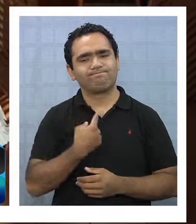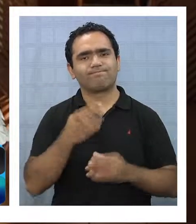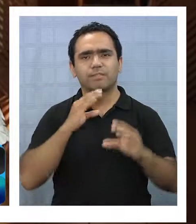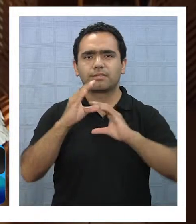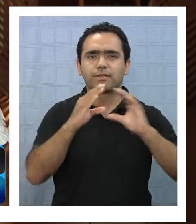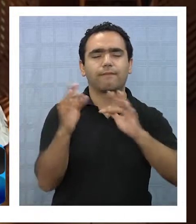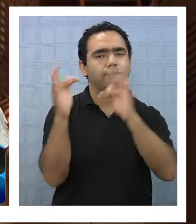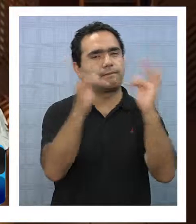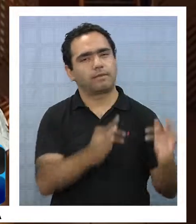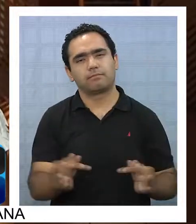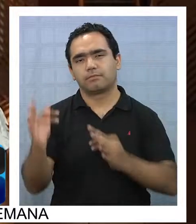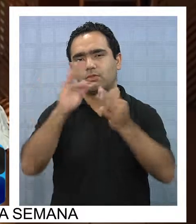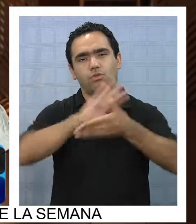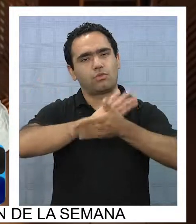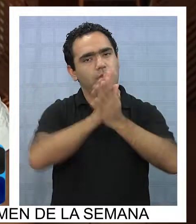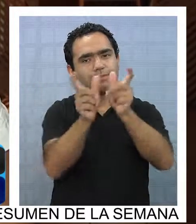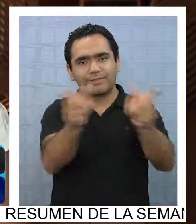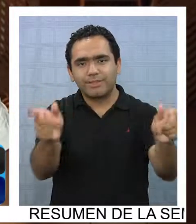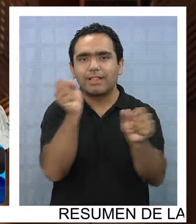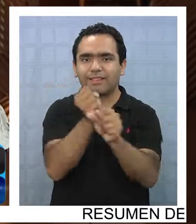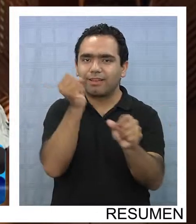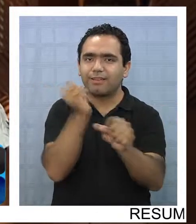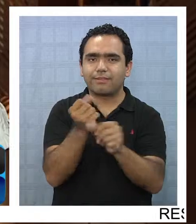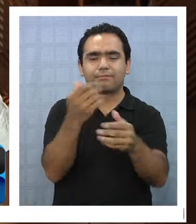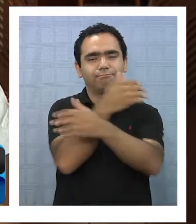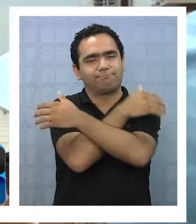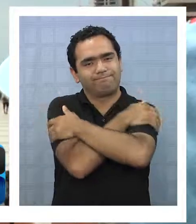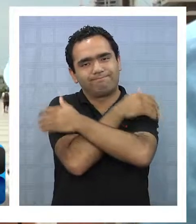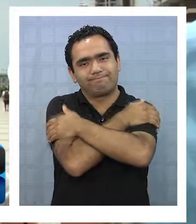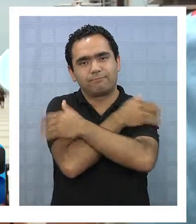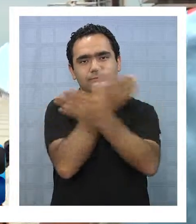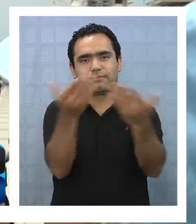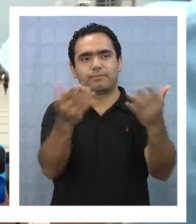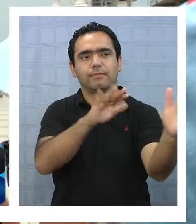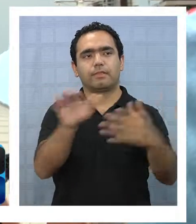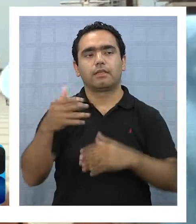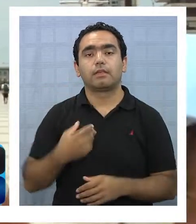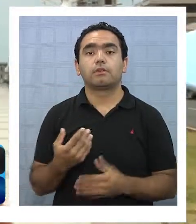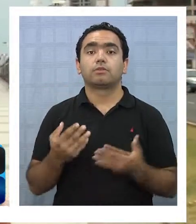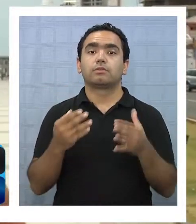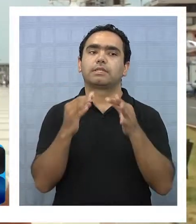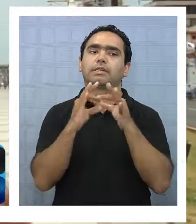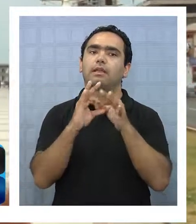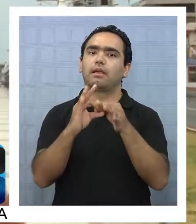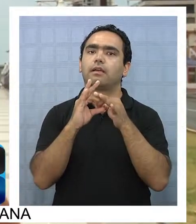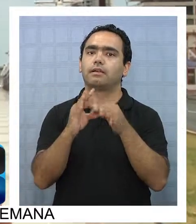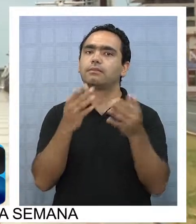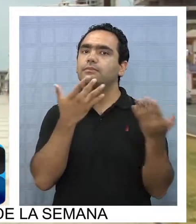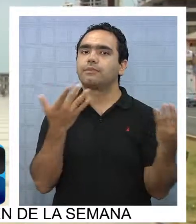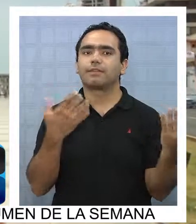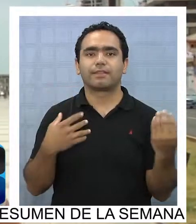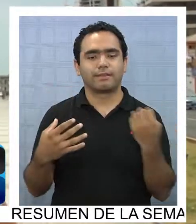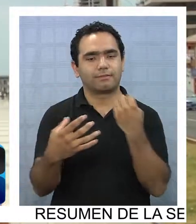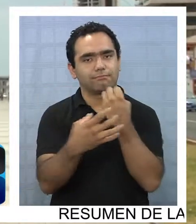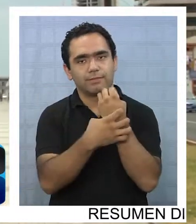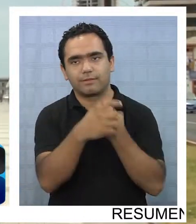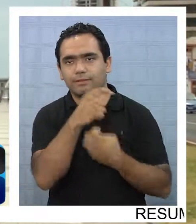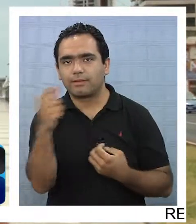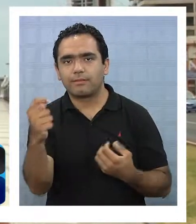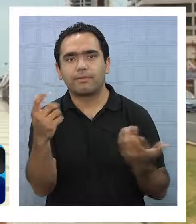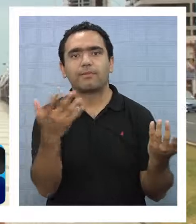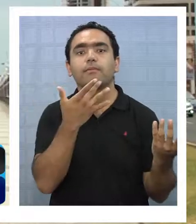felicitaciones a todos quienes laboran ahí, un gran abrazo. Se agradece que hayan instancias regionales porque la otra